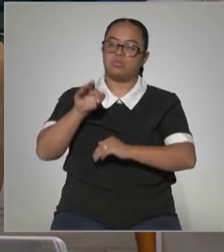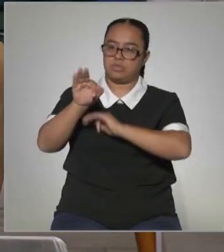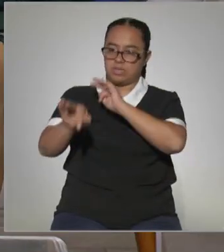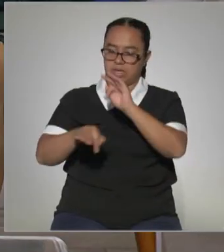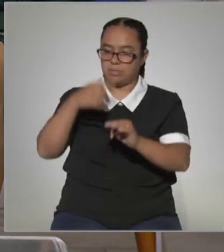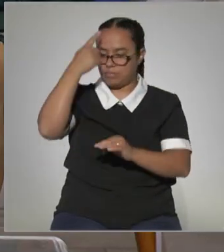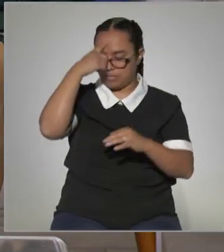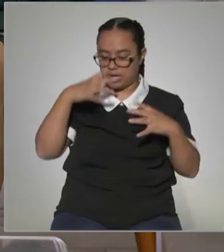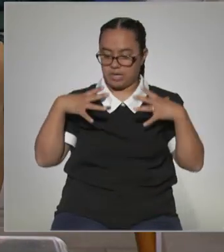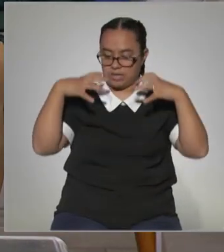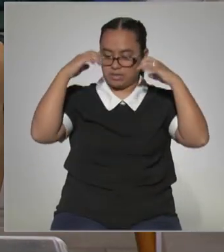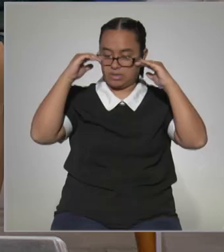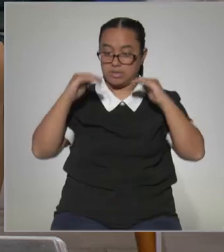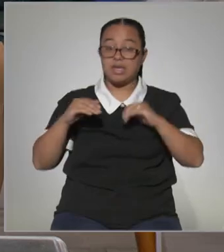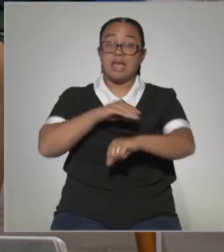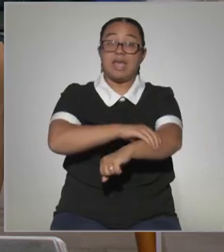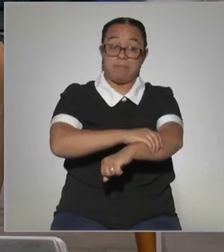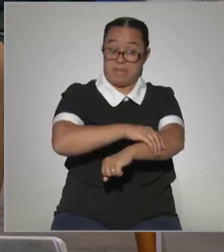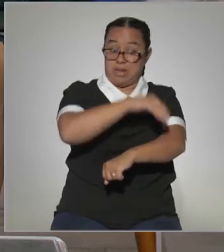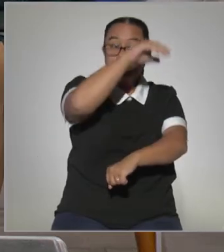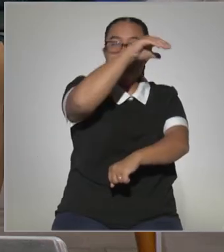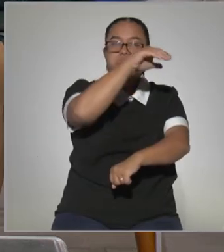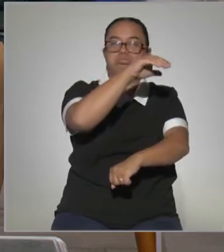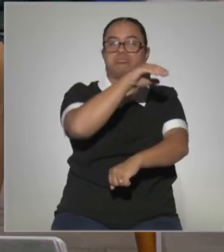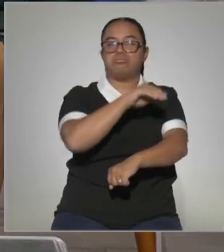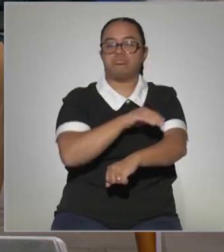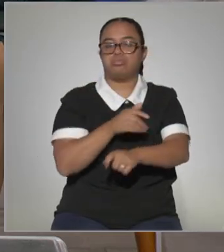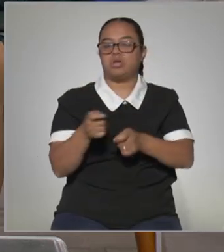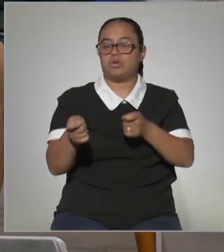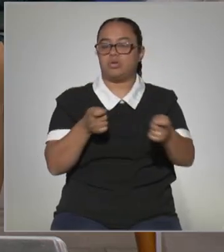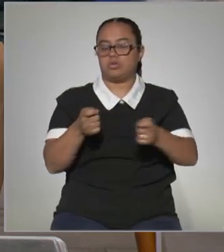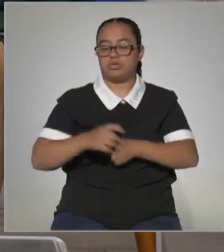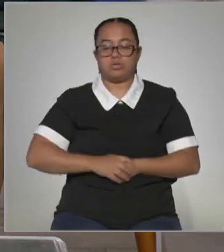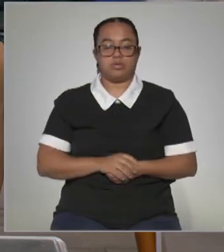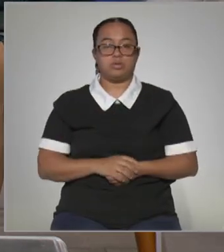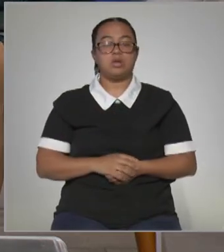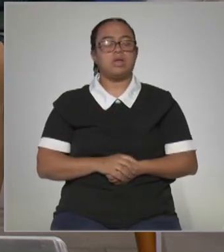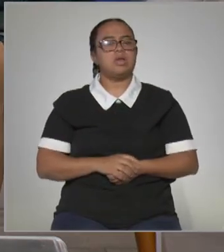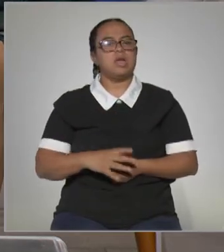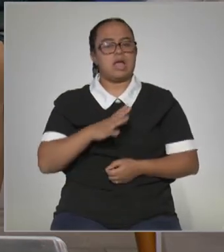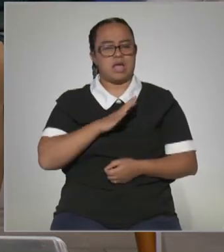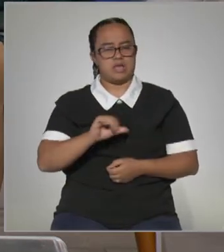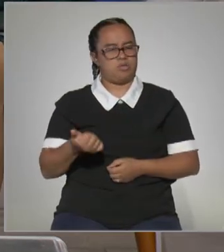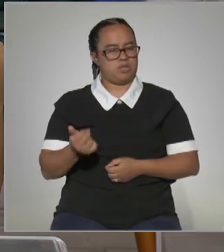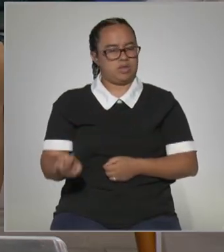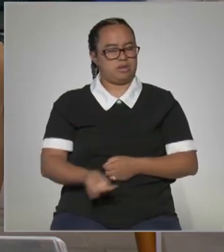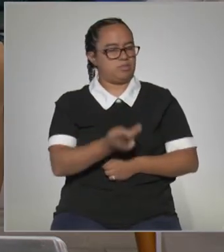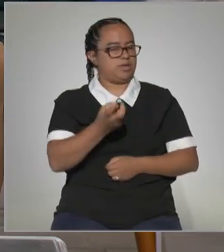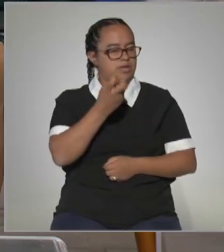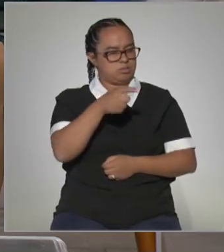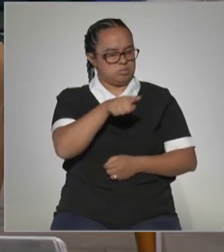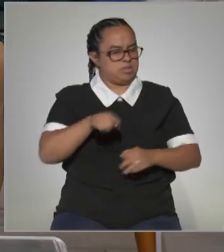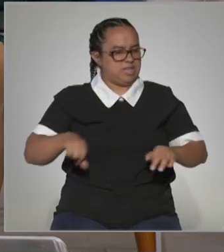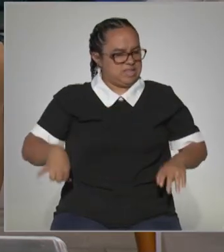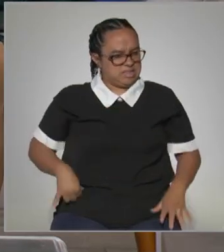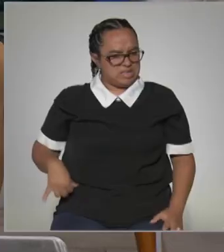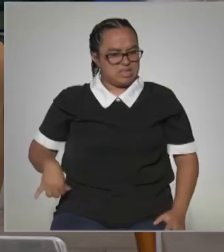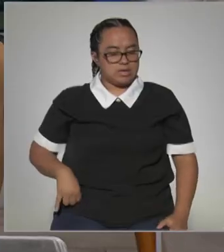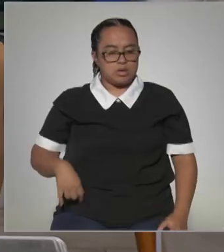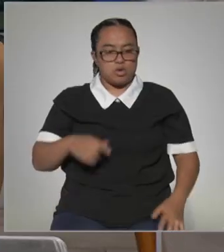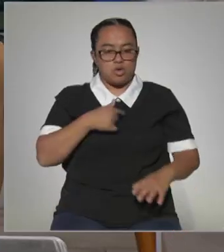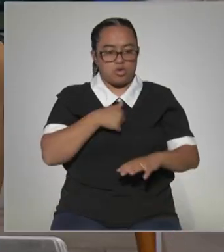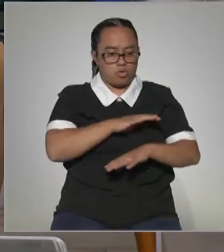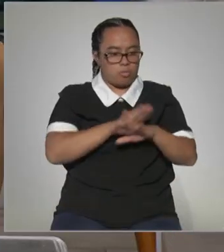para eso, se controlan mucho más fácil. Hubo otra pregunta que me parece interesante también, Mariana, que dice: adicto a